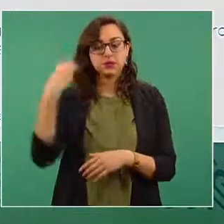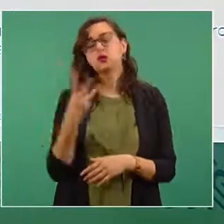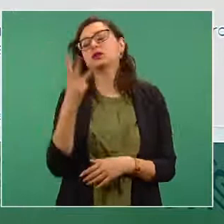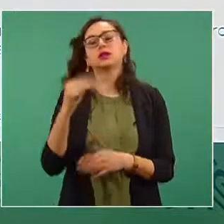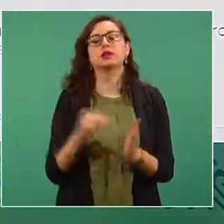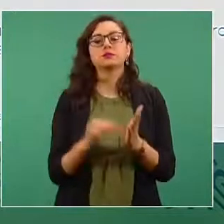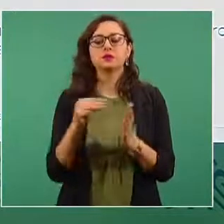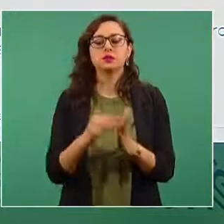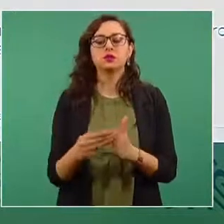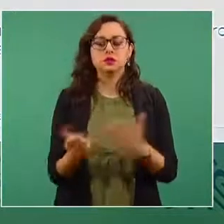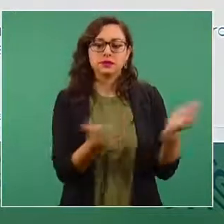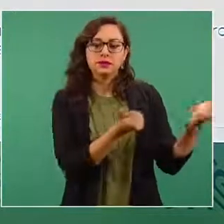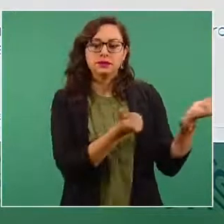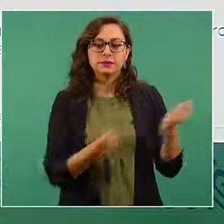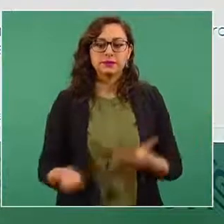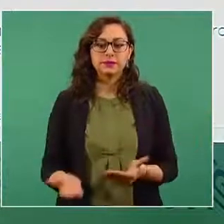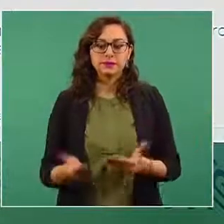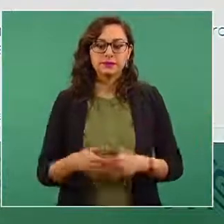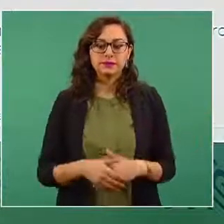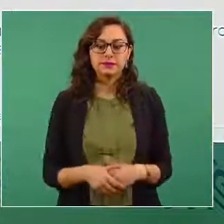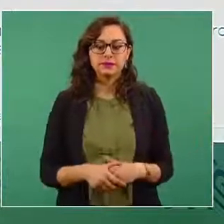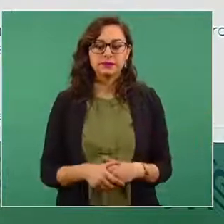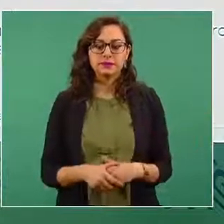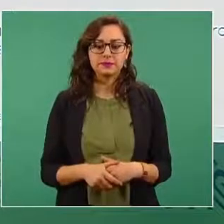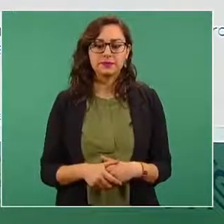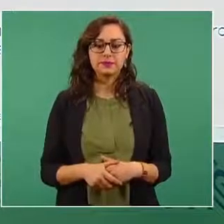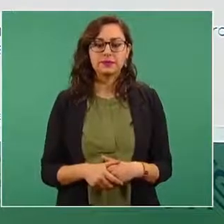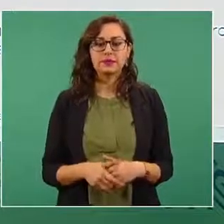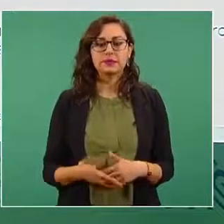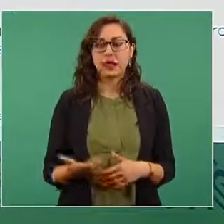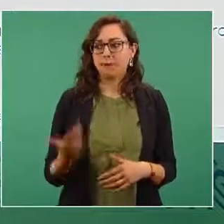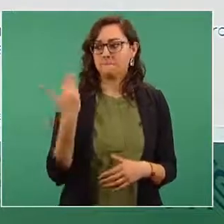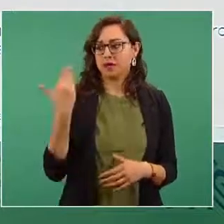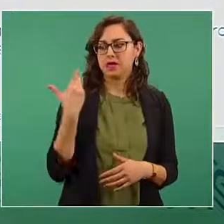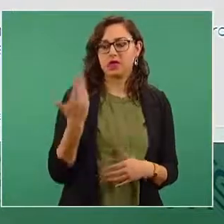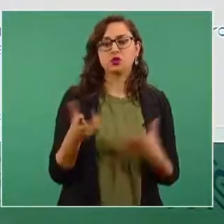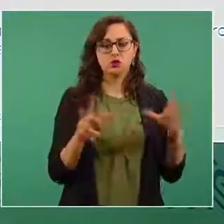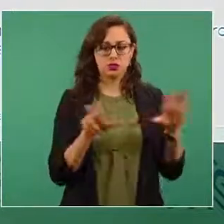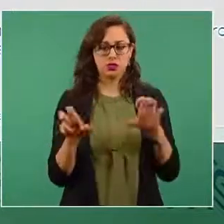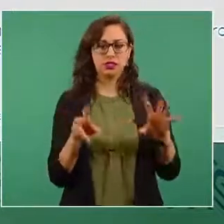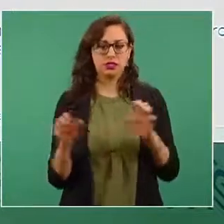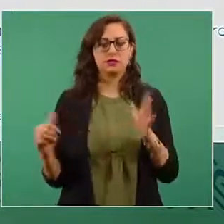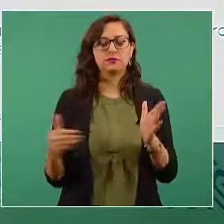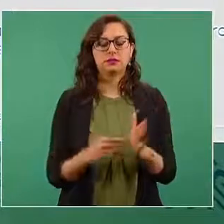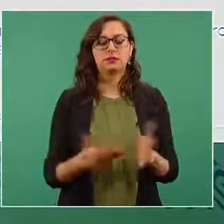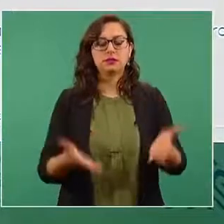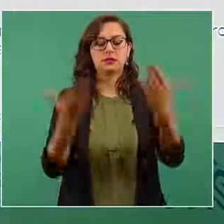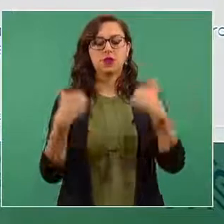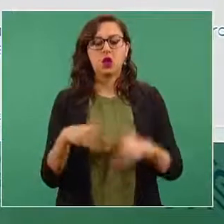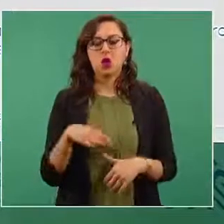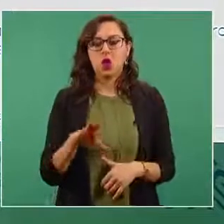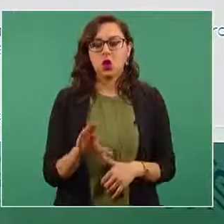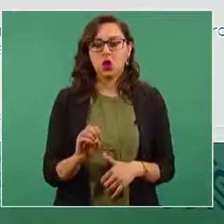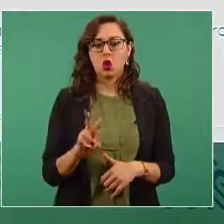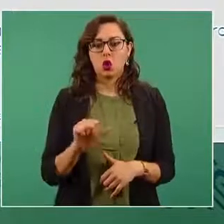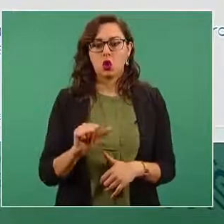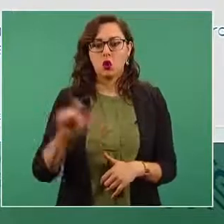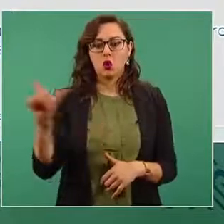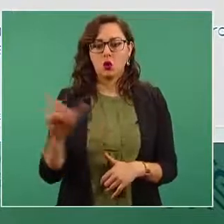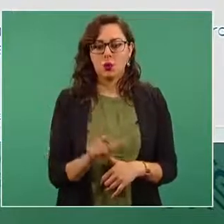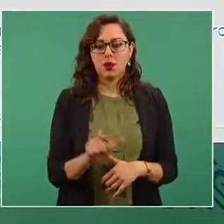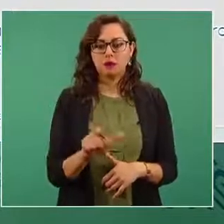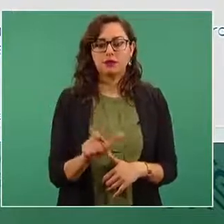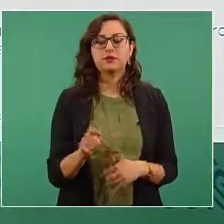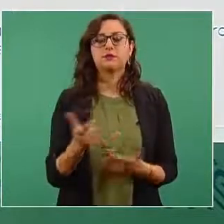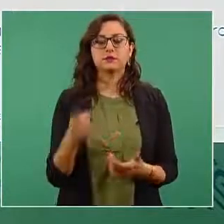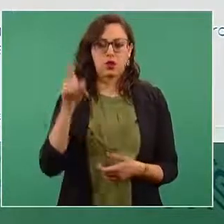dosis. El último envío, lo acabo de referir, es de 800.000, fue el sábado. COVAX le